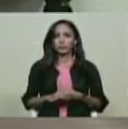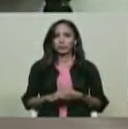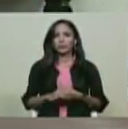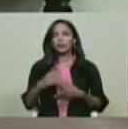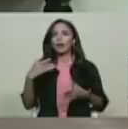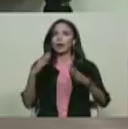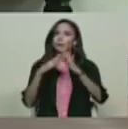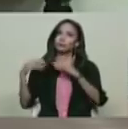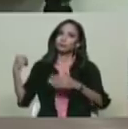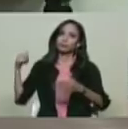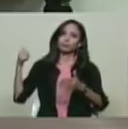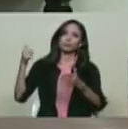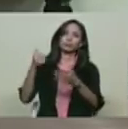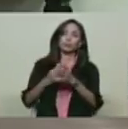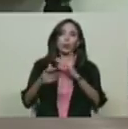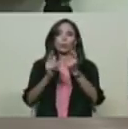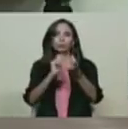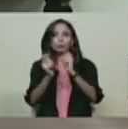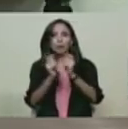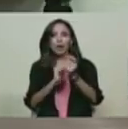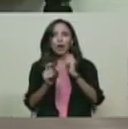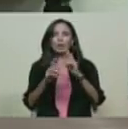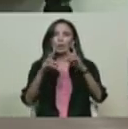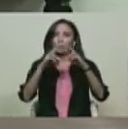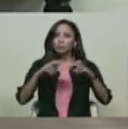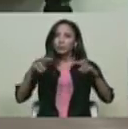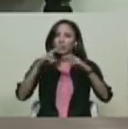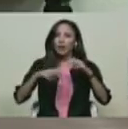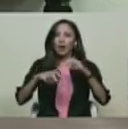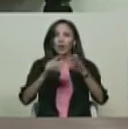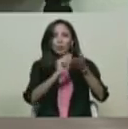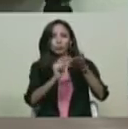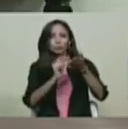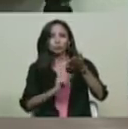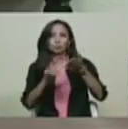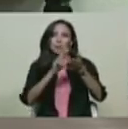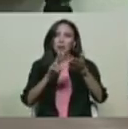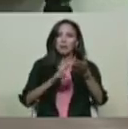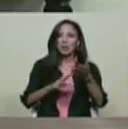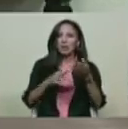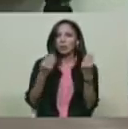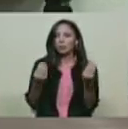hemos estado conversando, revisando las prioridades de este año,